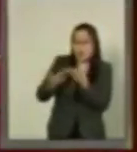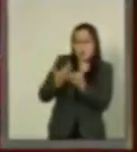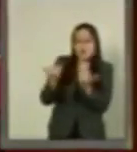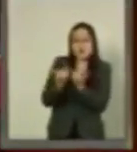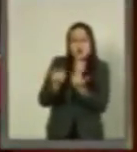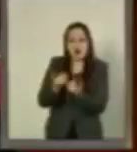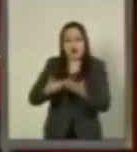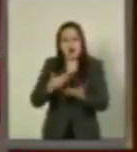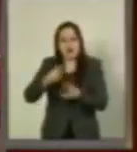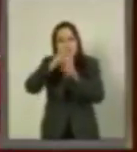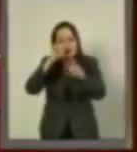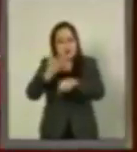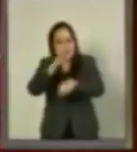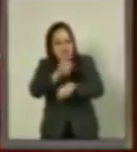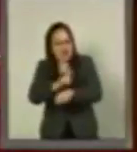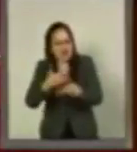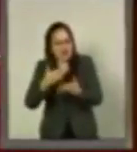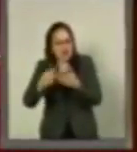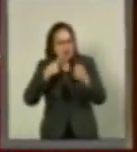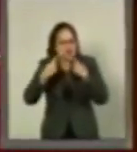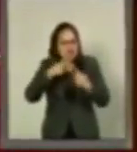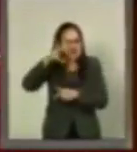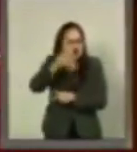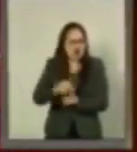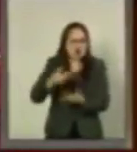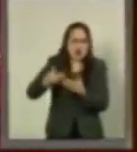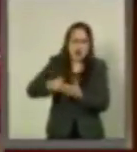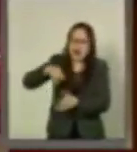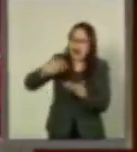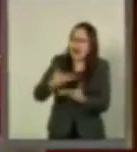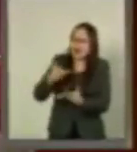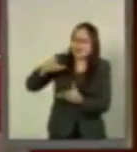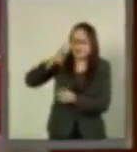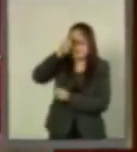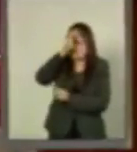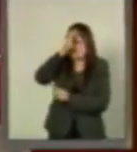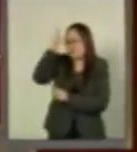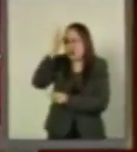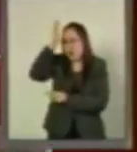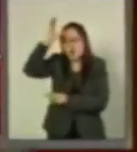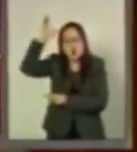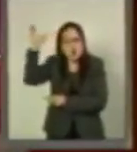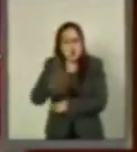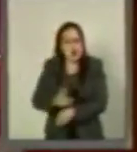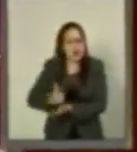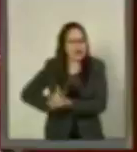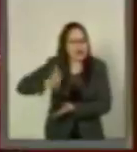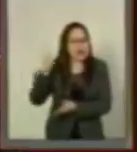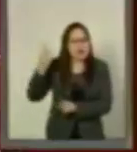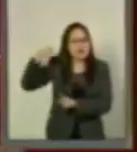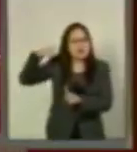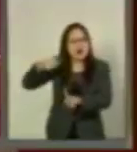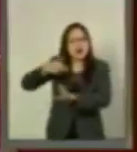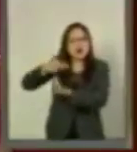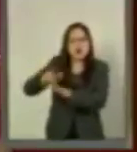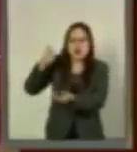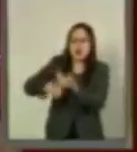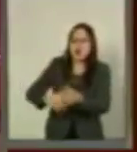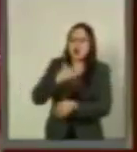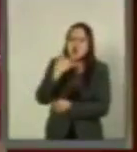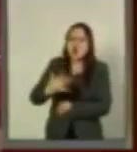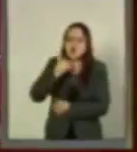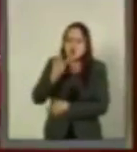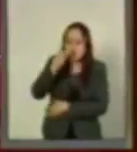el tipo penal siquiera, señor, el que estoy discutiendo aquí. Son actos viles, son actos graves, son actos de corrupción